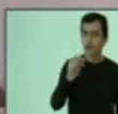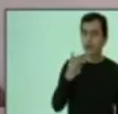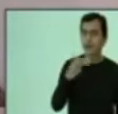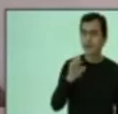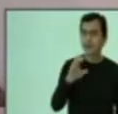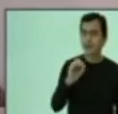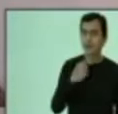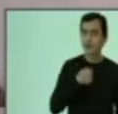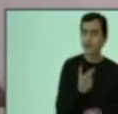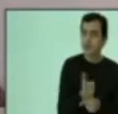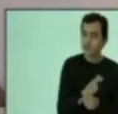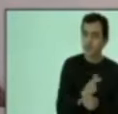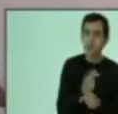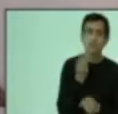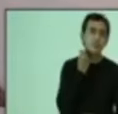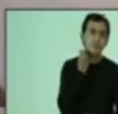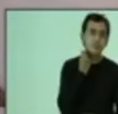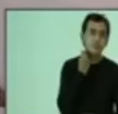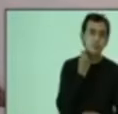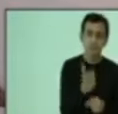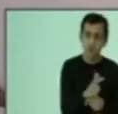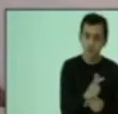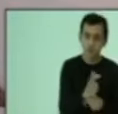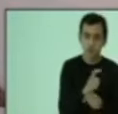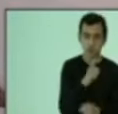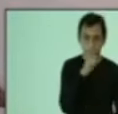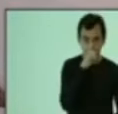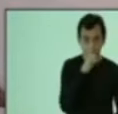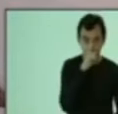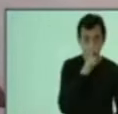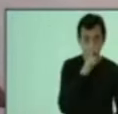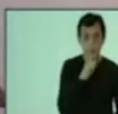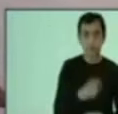Soy licenciado en Derecho y licenciado en Pedagogía de profesión.